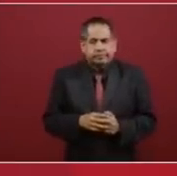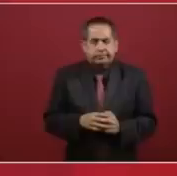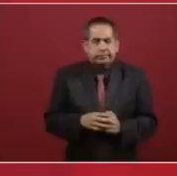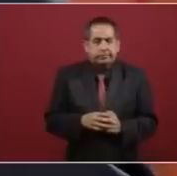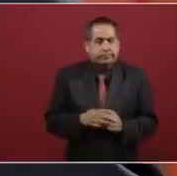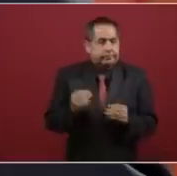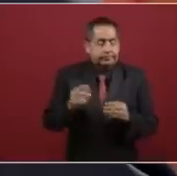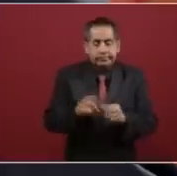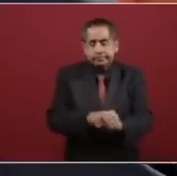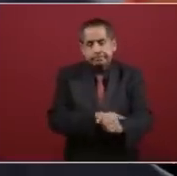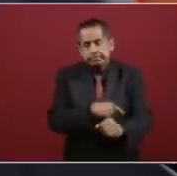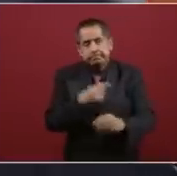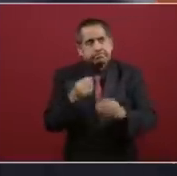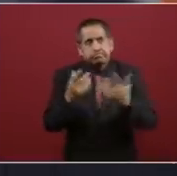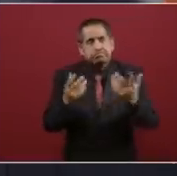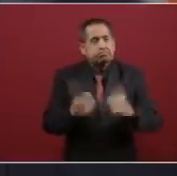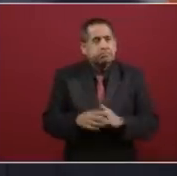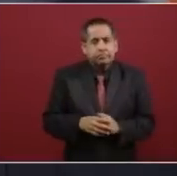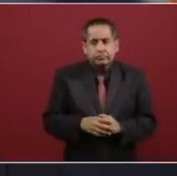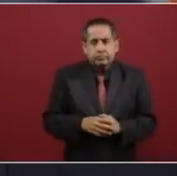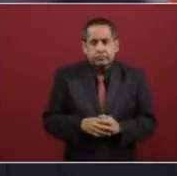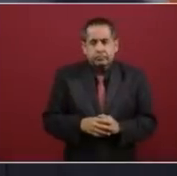durante